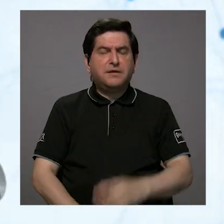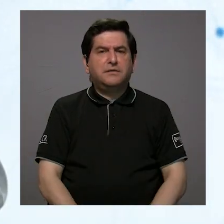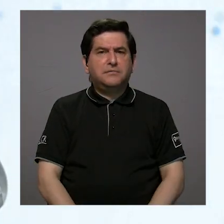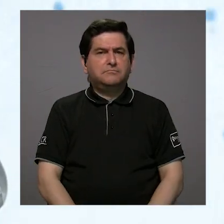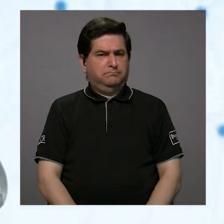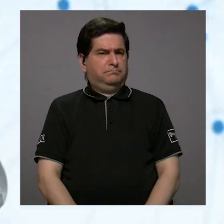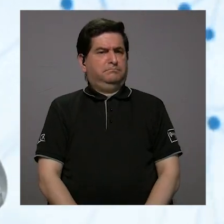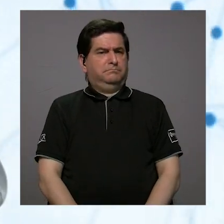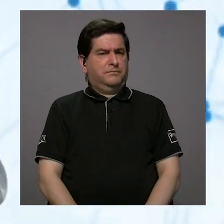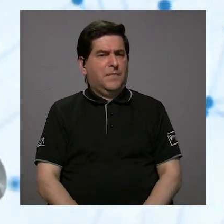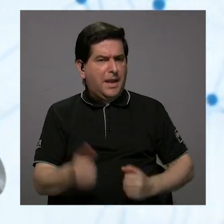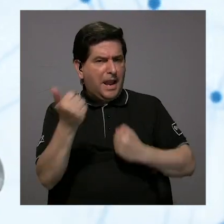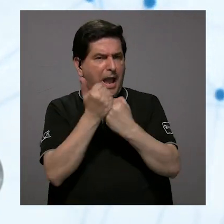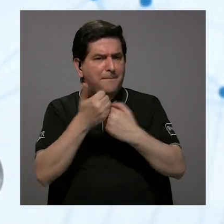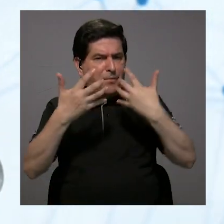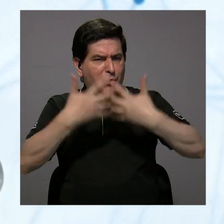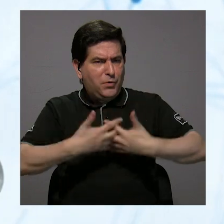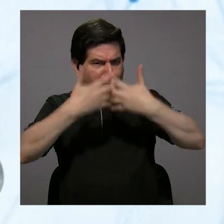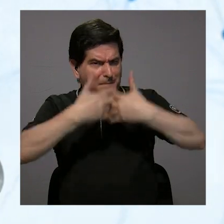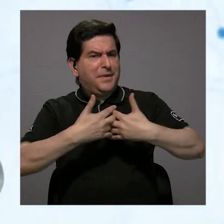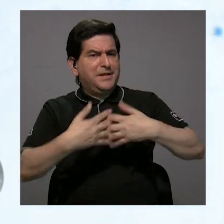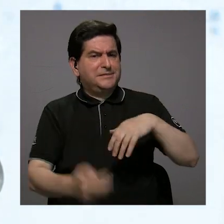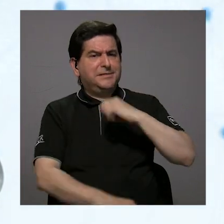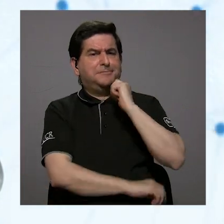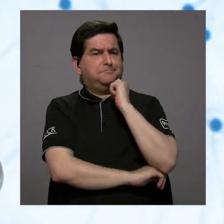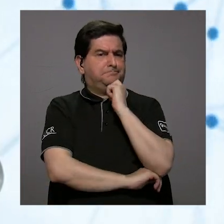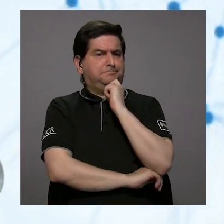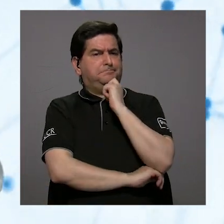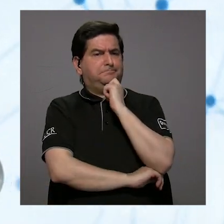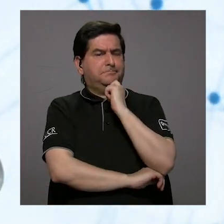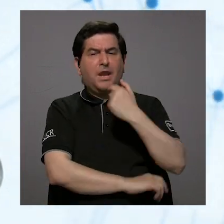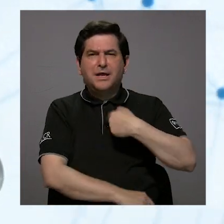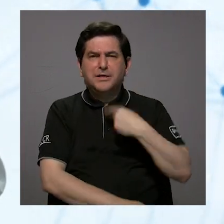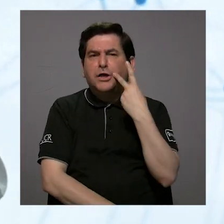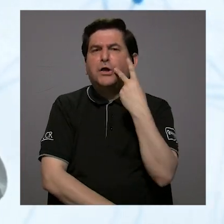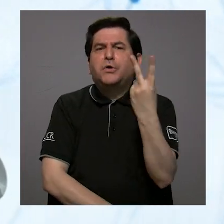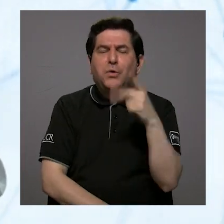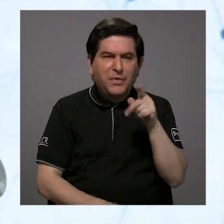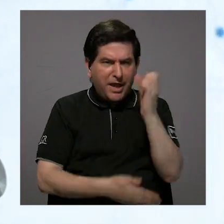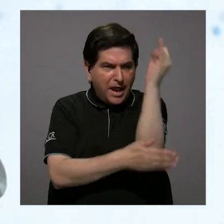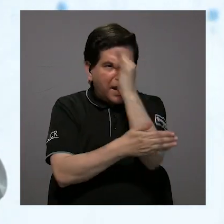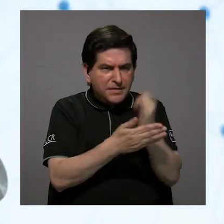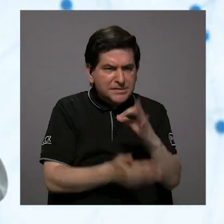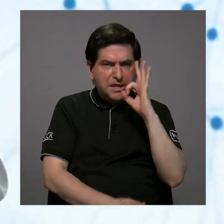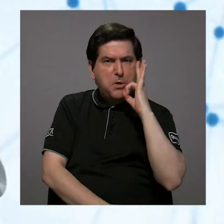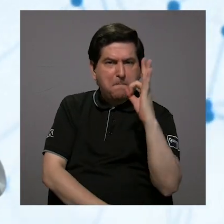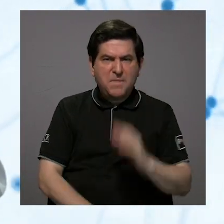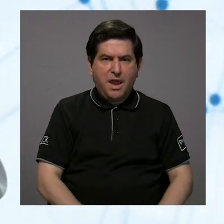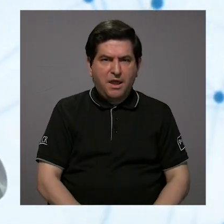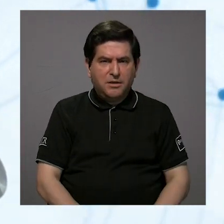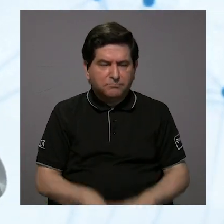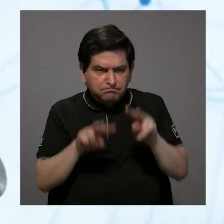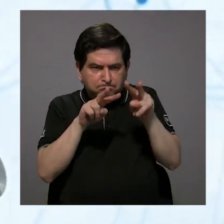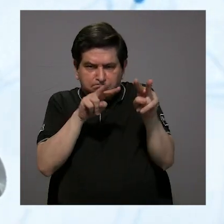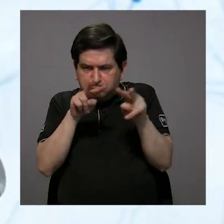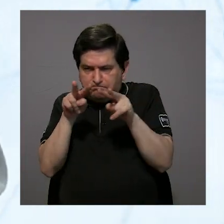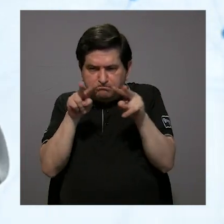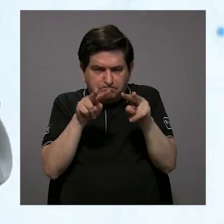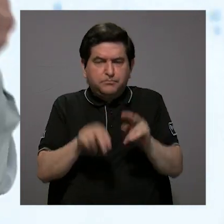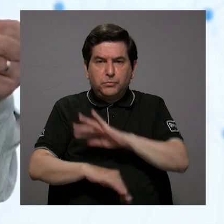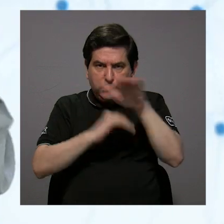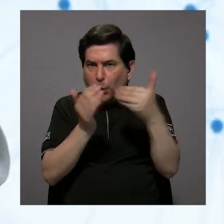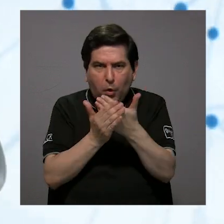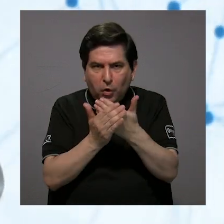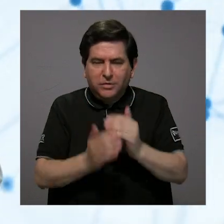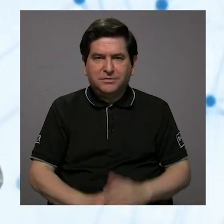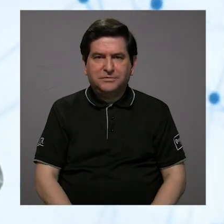dice, lo patrocinó una empresa. Voy a ver si el diseño está bien hecho, voy a fijarme si esto,